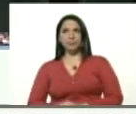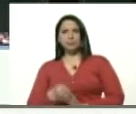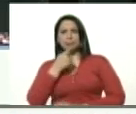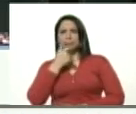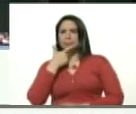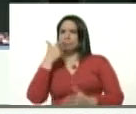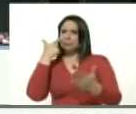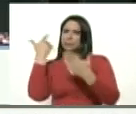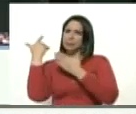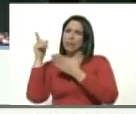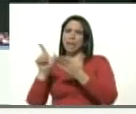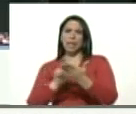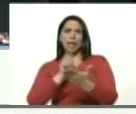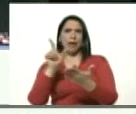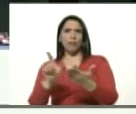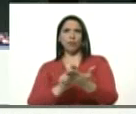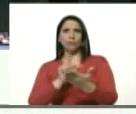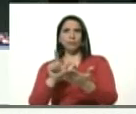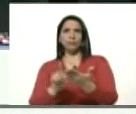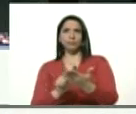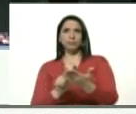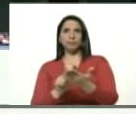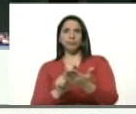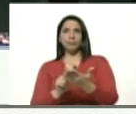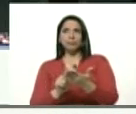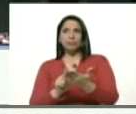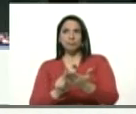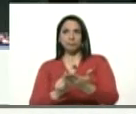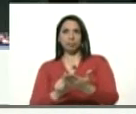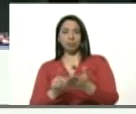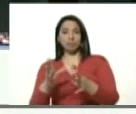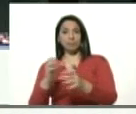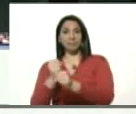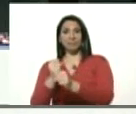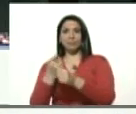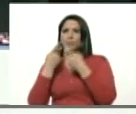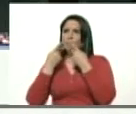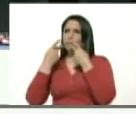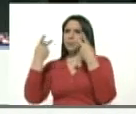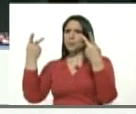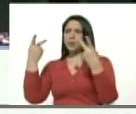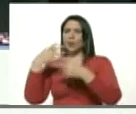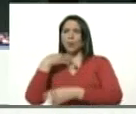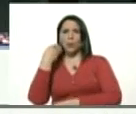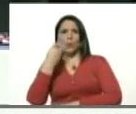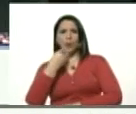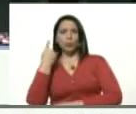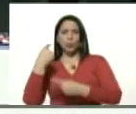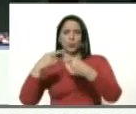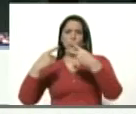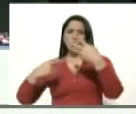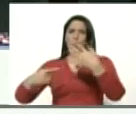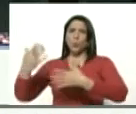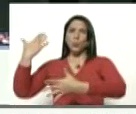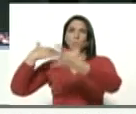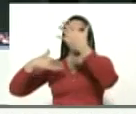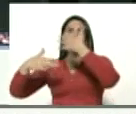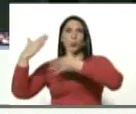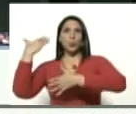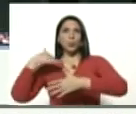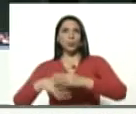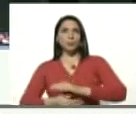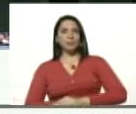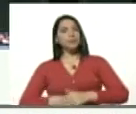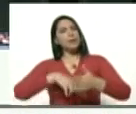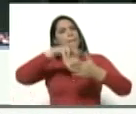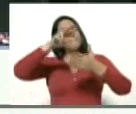Hermosísimo el Credo, que se ha difundido y se difunde entre la juventud de varias generaciones, que se